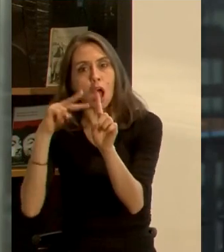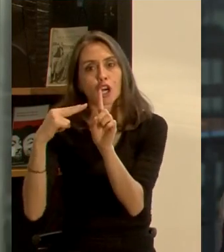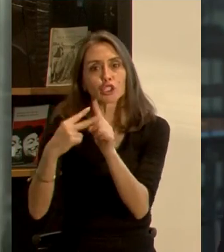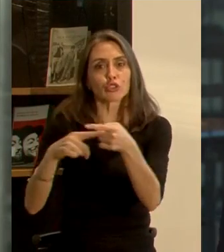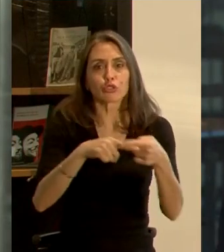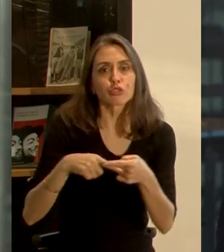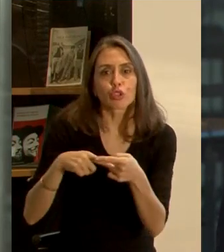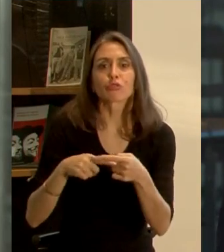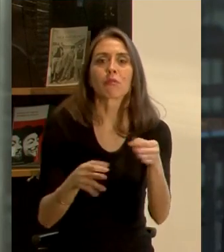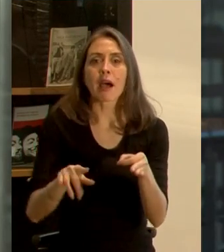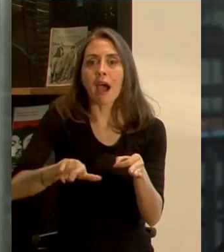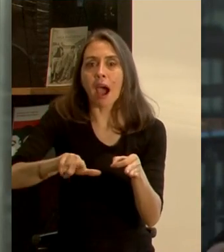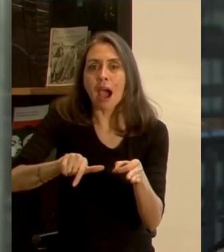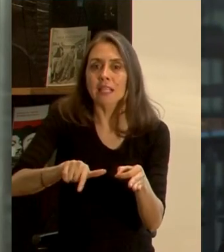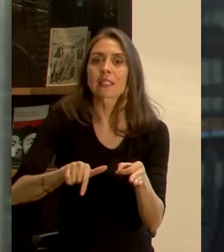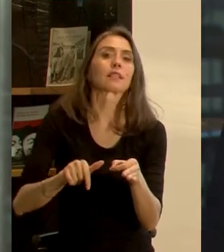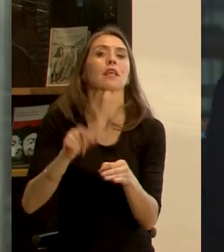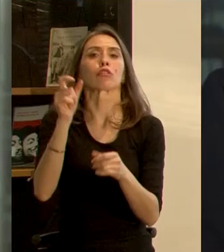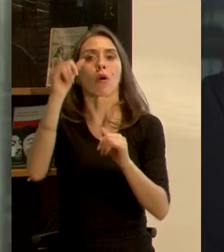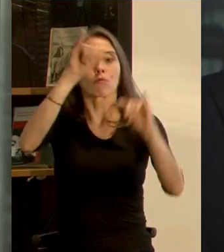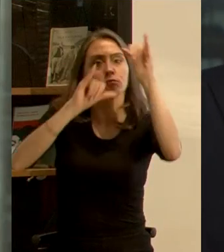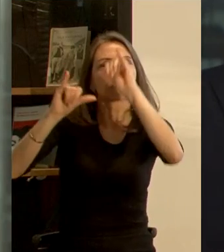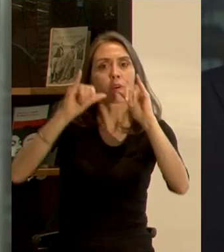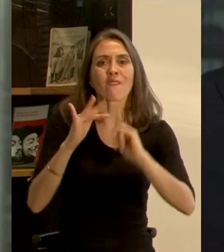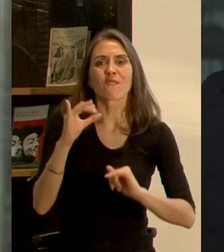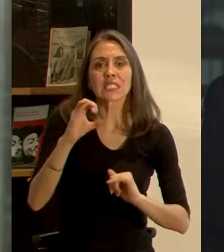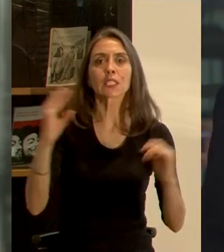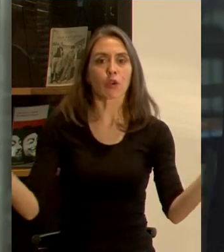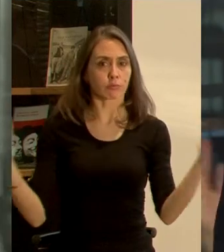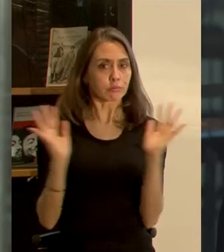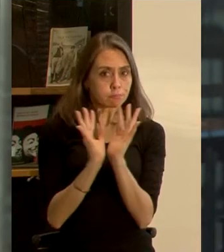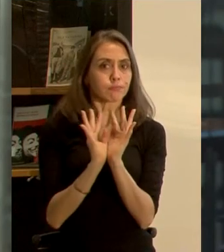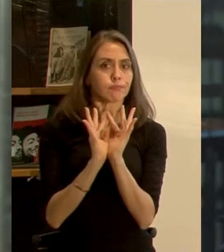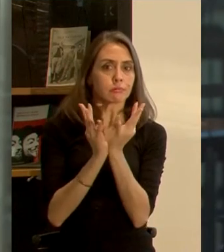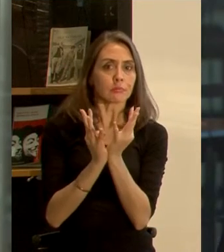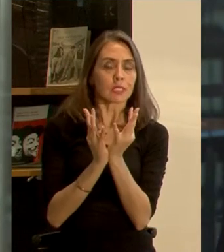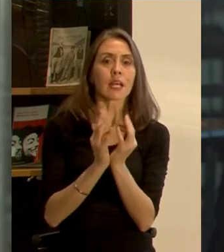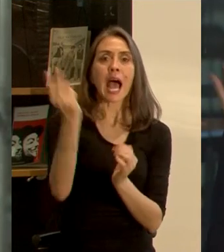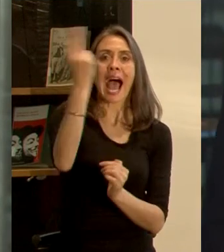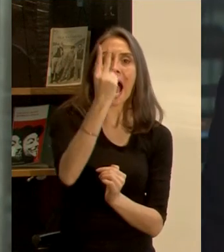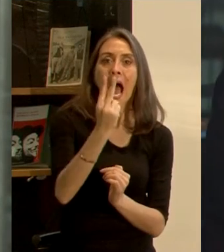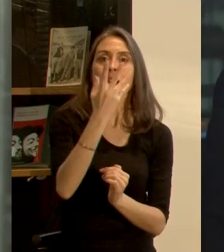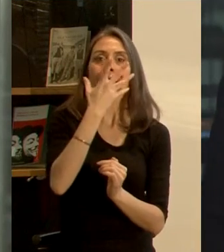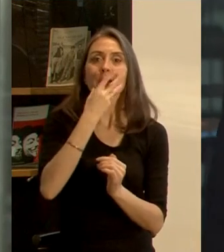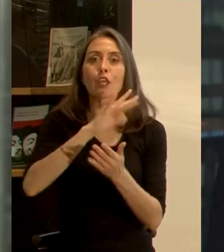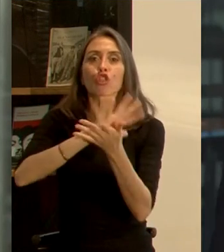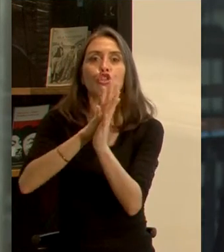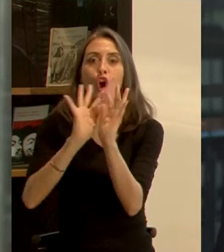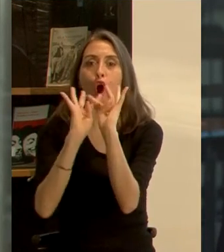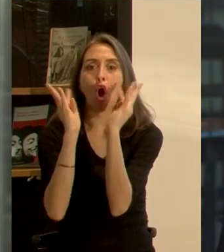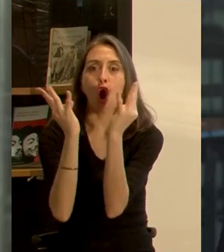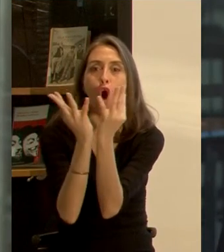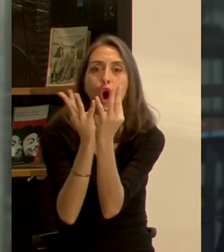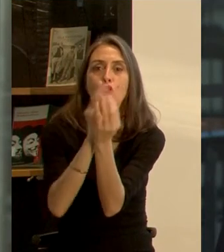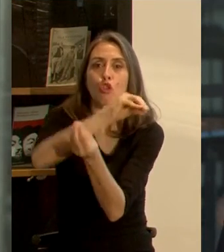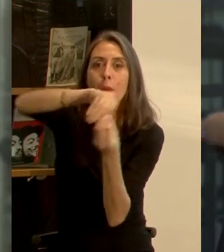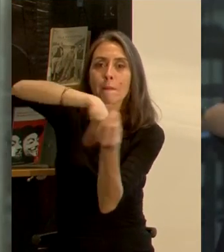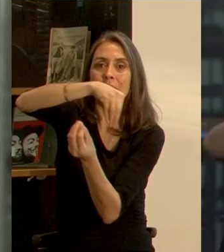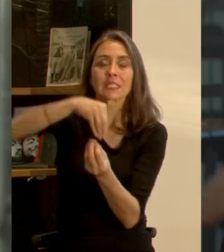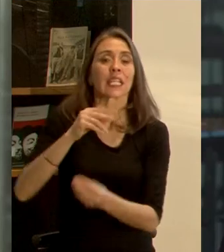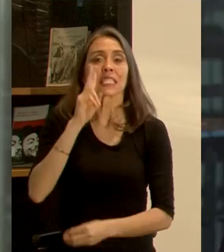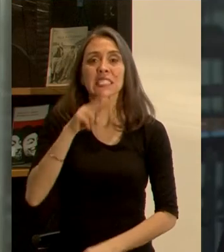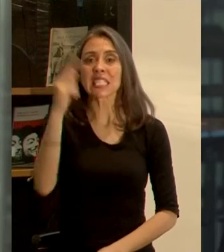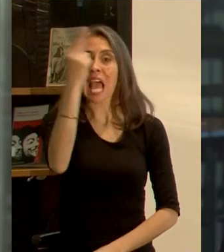que poner los arquitectos, tenemos que poner los físicos, pero también tenemos que poner el arte y la belleza. Porque si no hay arte y